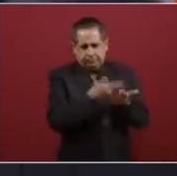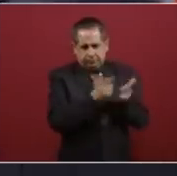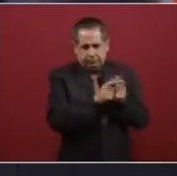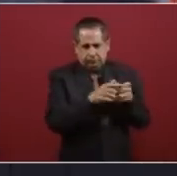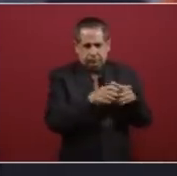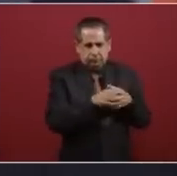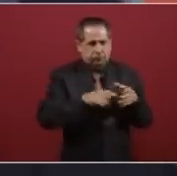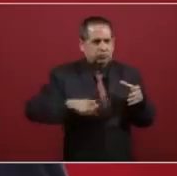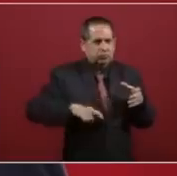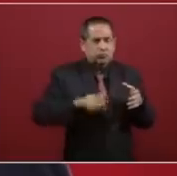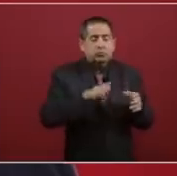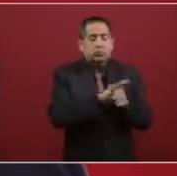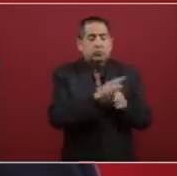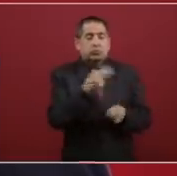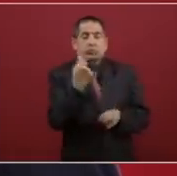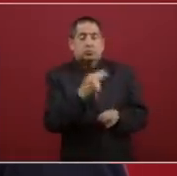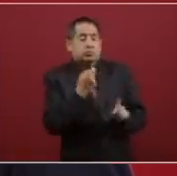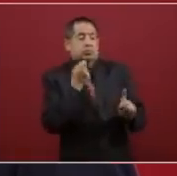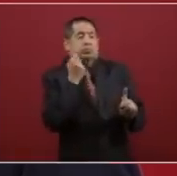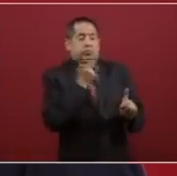que no voy a mencionar,